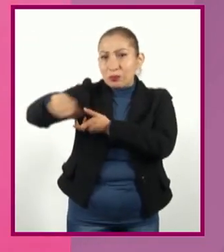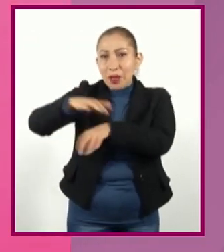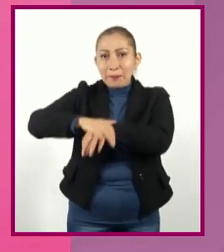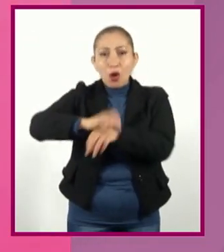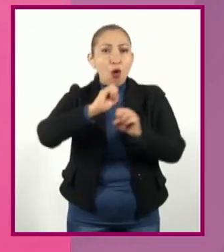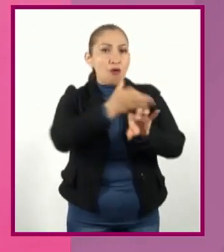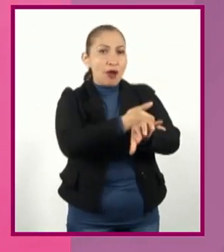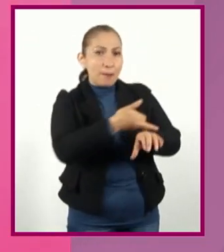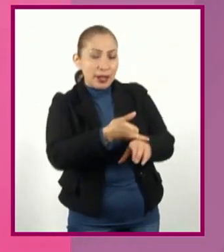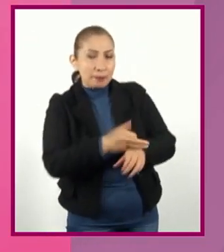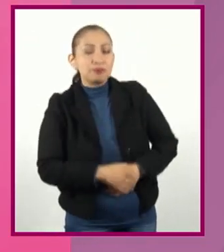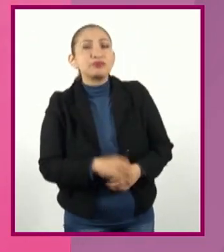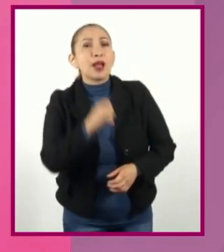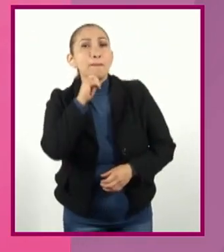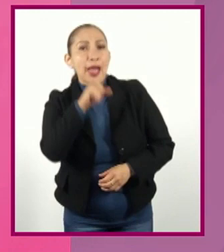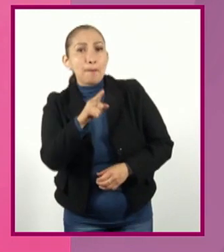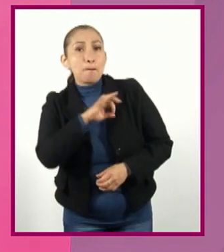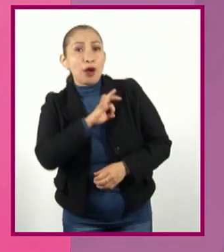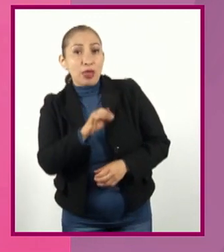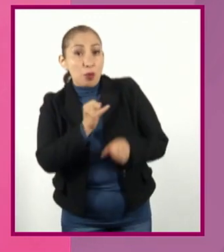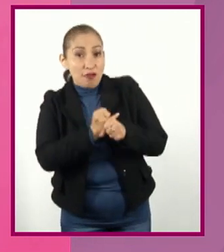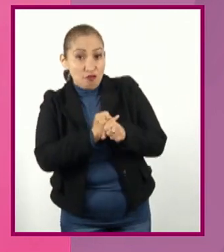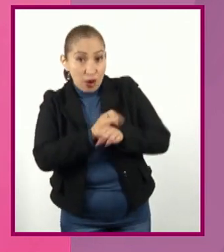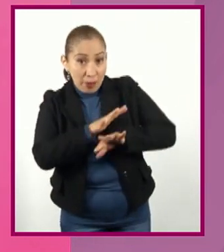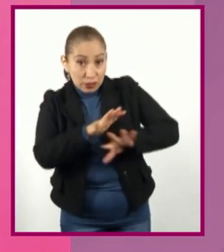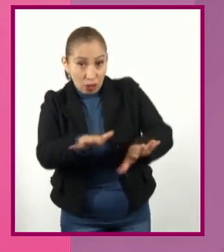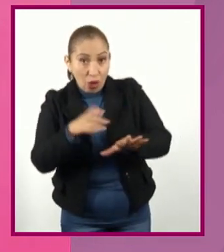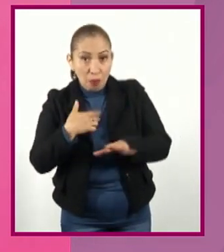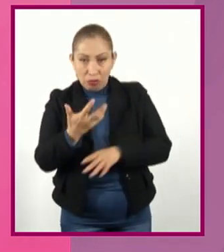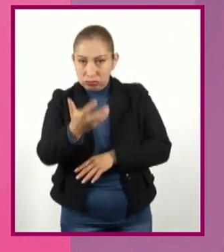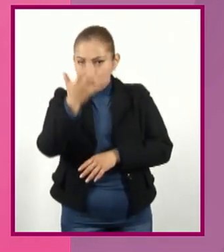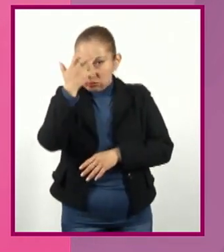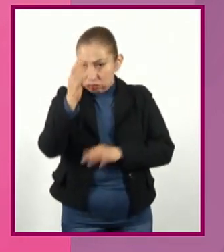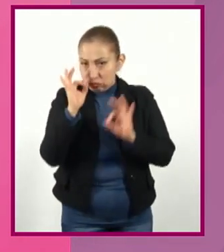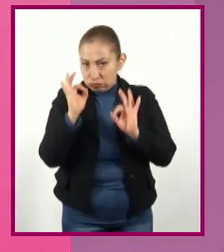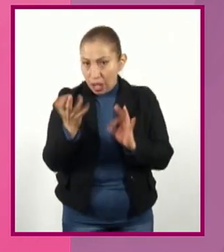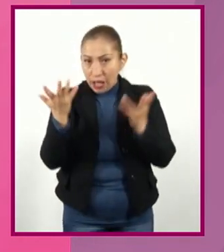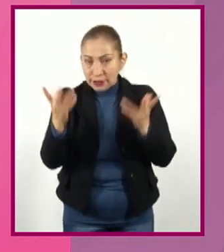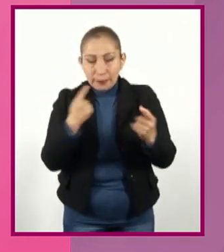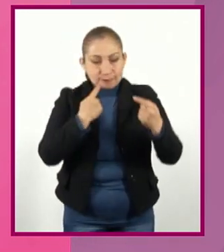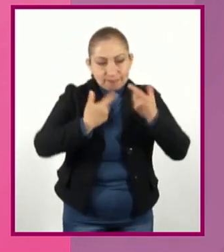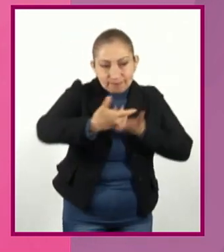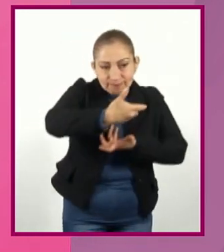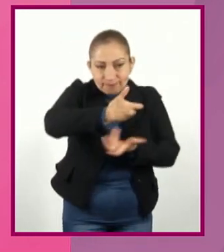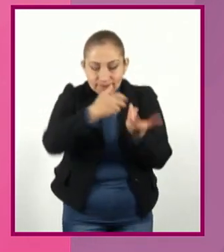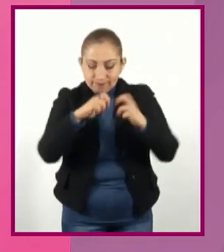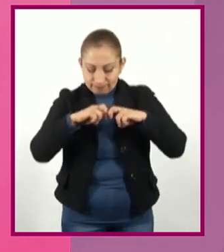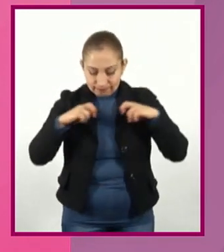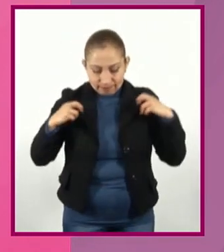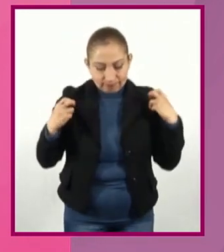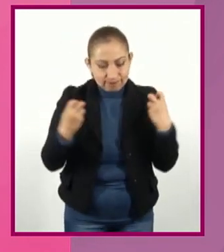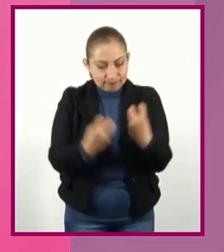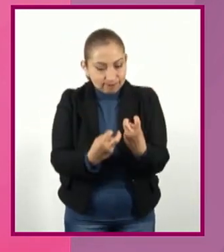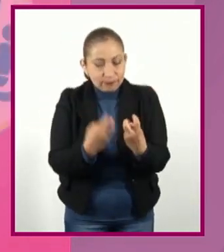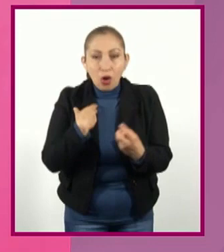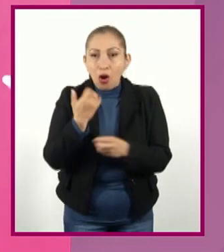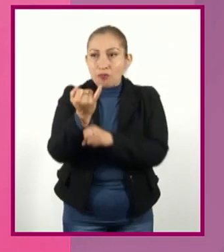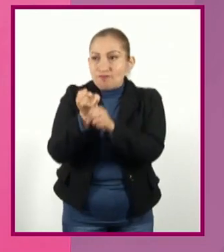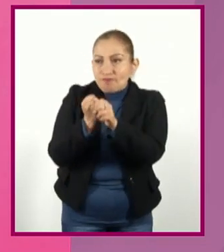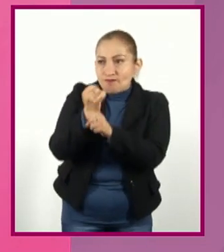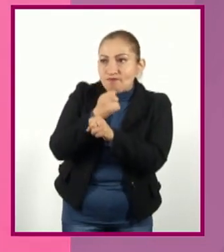familiares. También podemos intercambiar información de manera formal, realizar debates, mesas redondas, reportajes